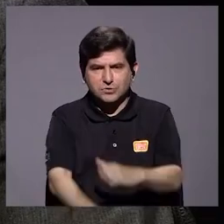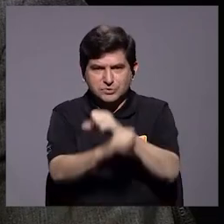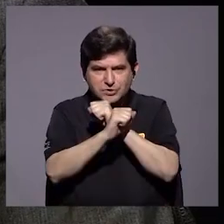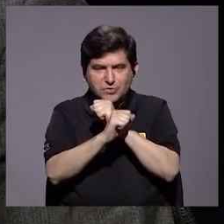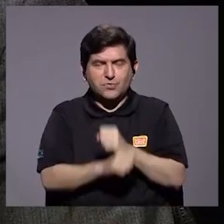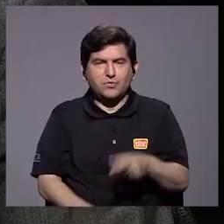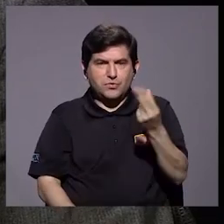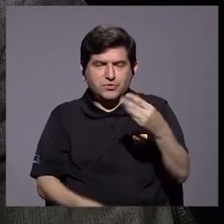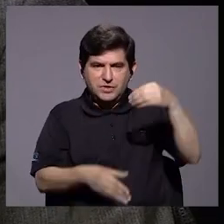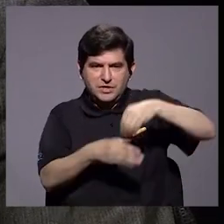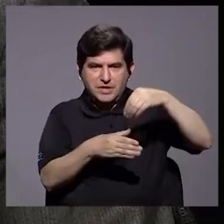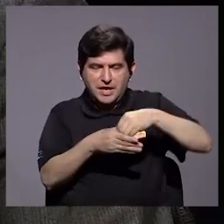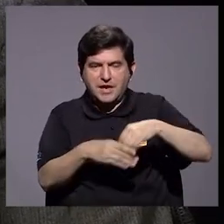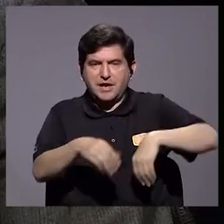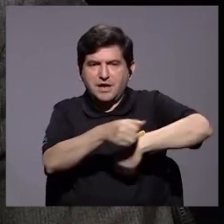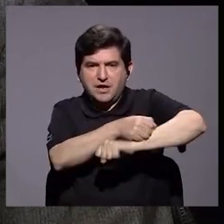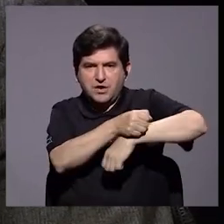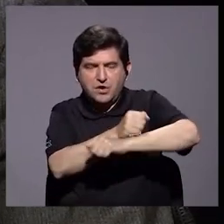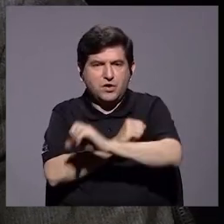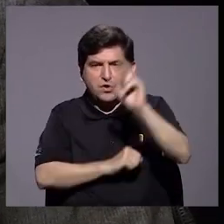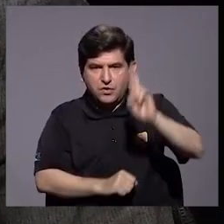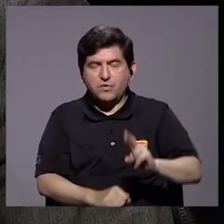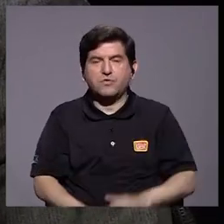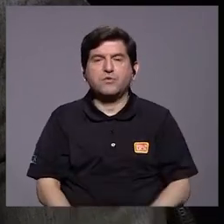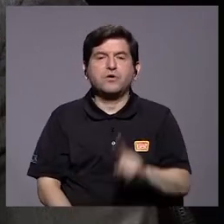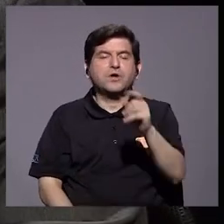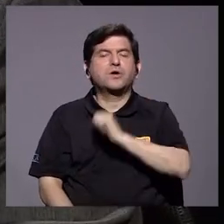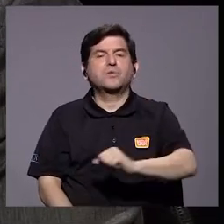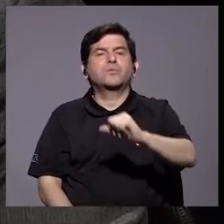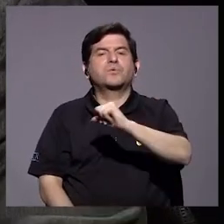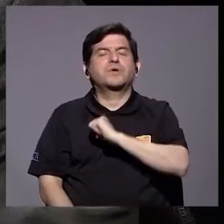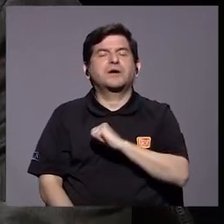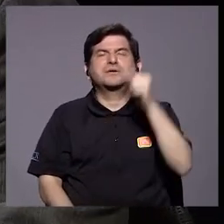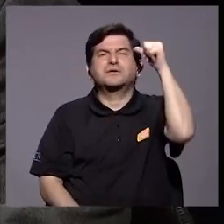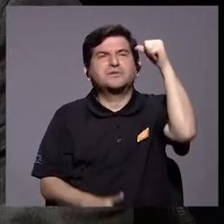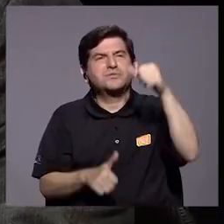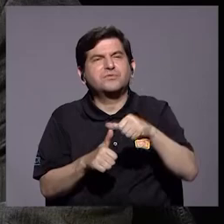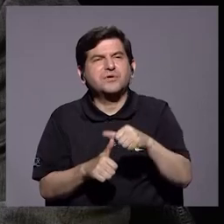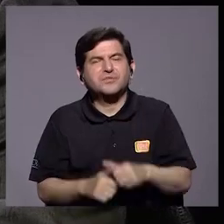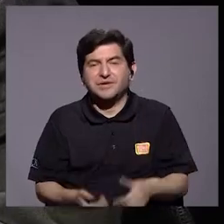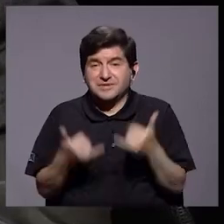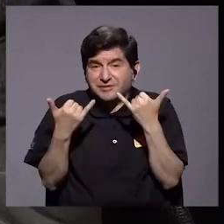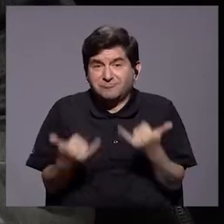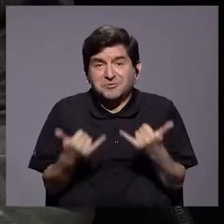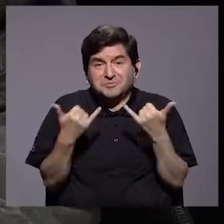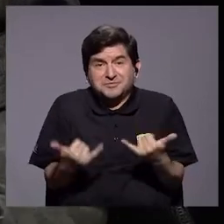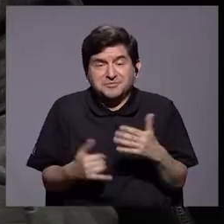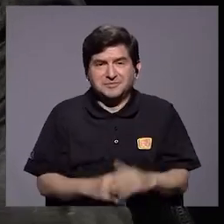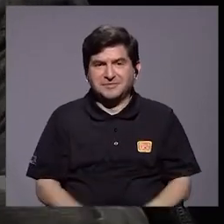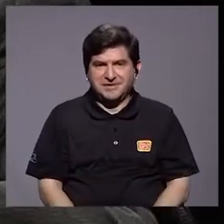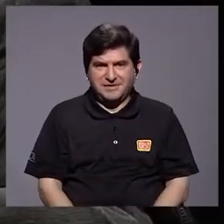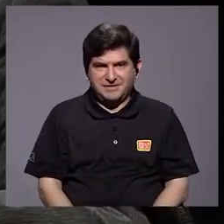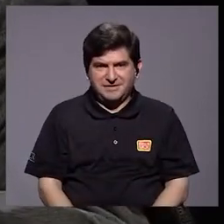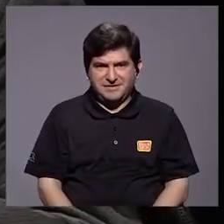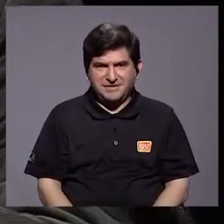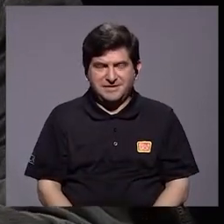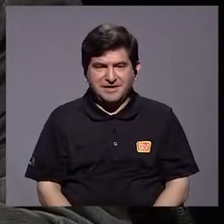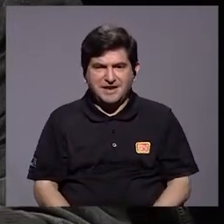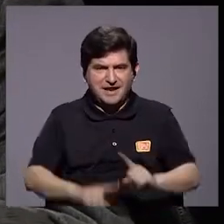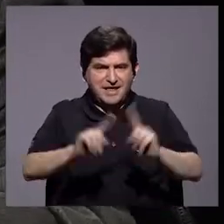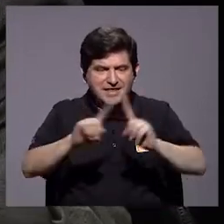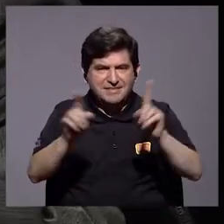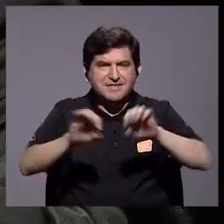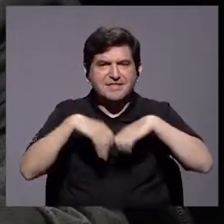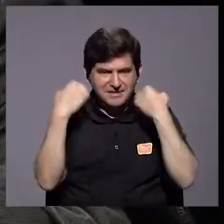invirtió en el fútbol de costa rica en una actitud que nos recuerda un poco el presente para que con efectivo dinero en diferentes equipos